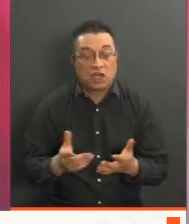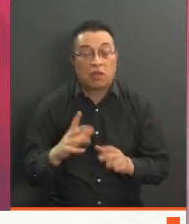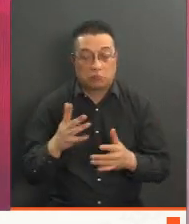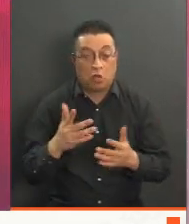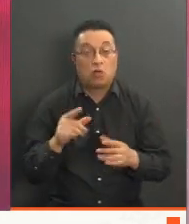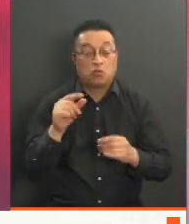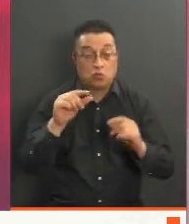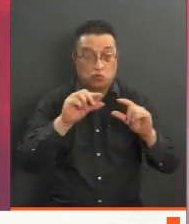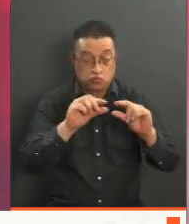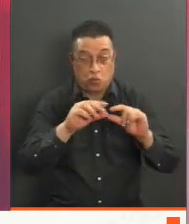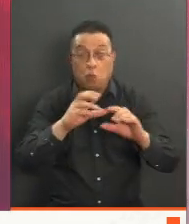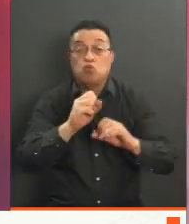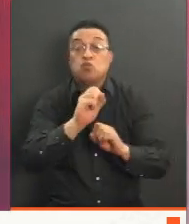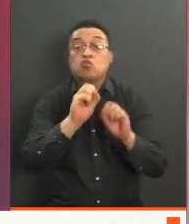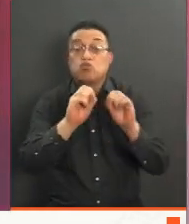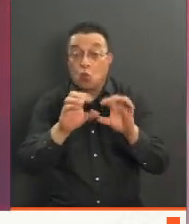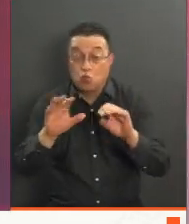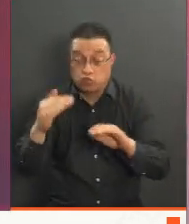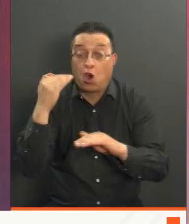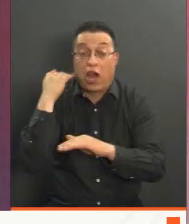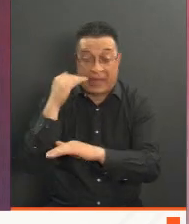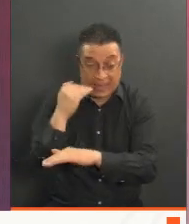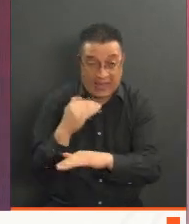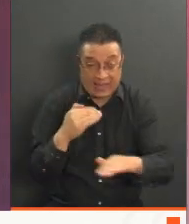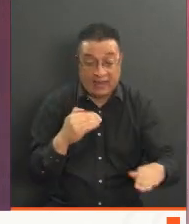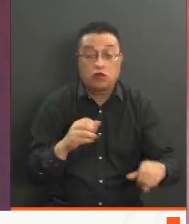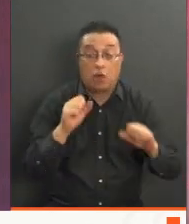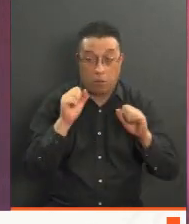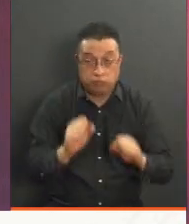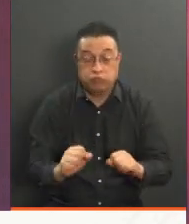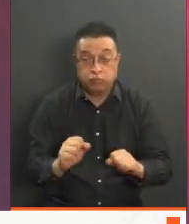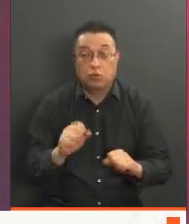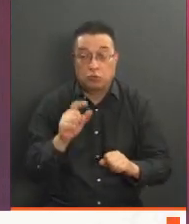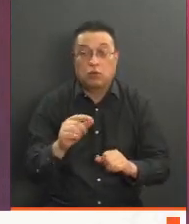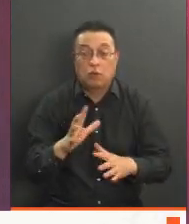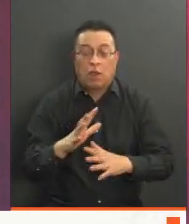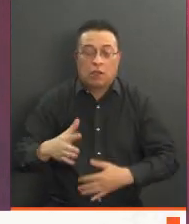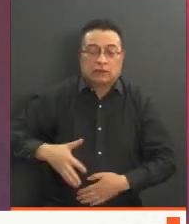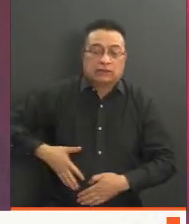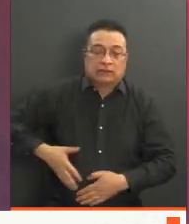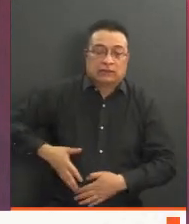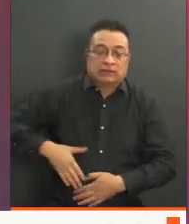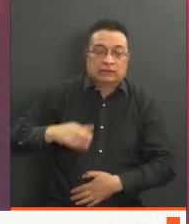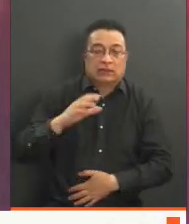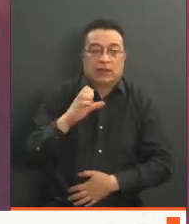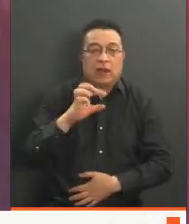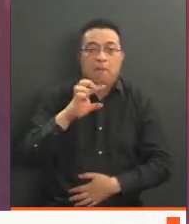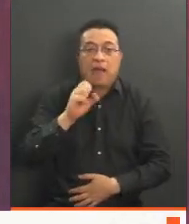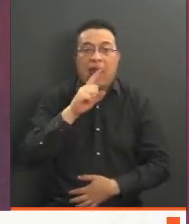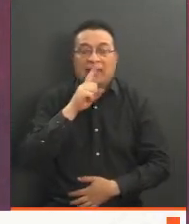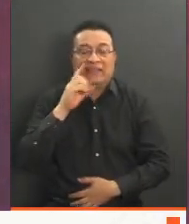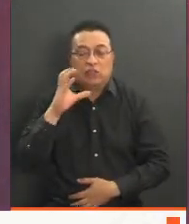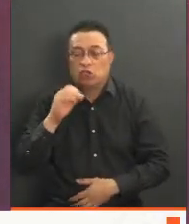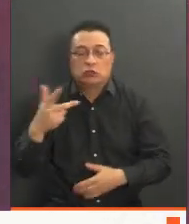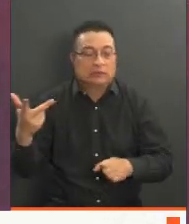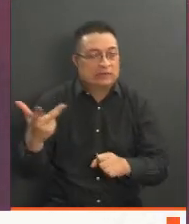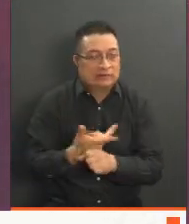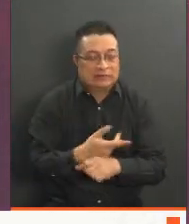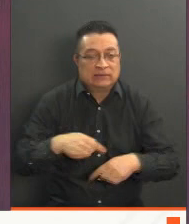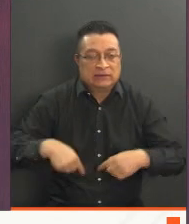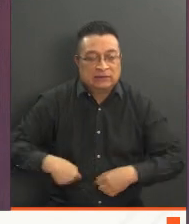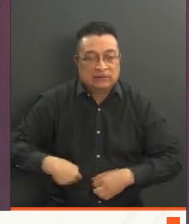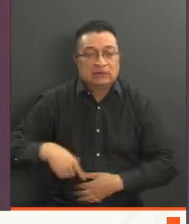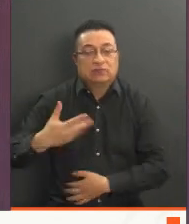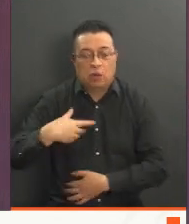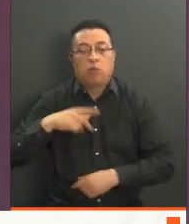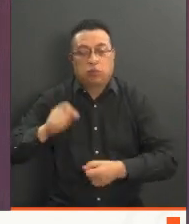porcentaje importante de los niños llega a falla hepática que requiere de un trasplante. Se ha certificado